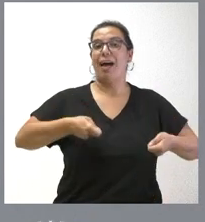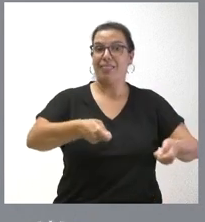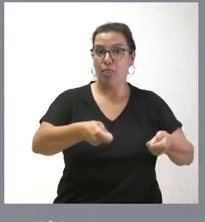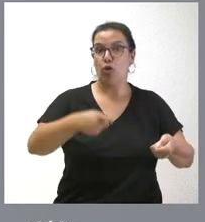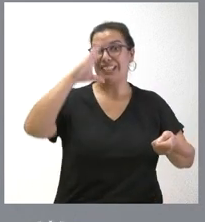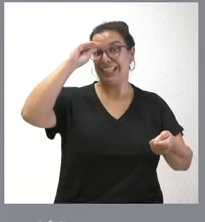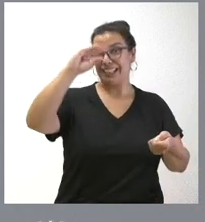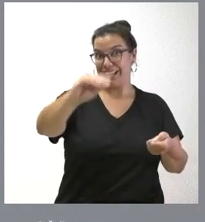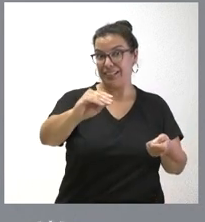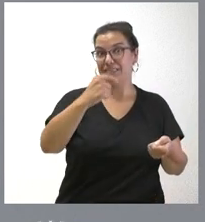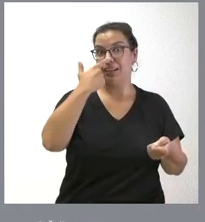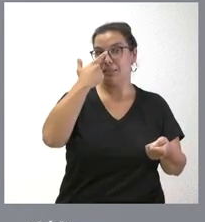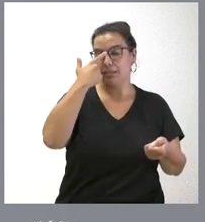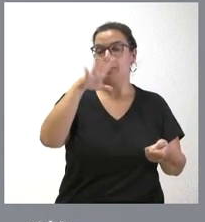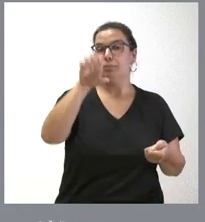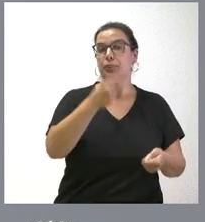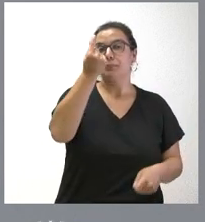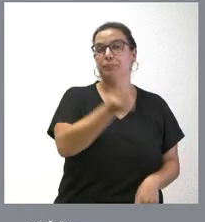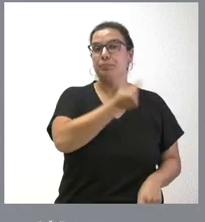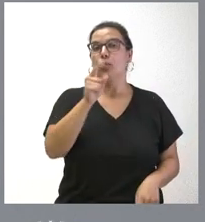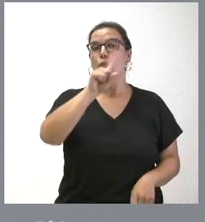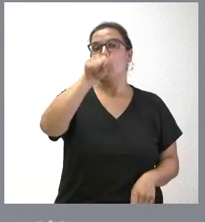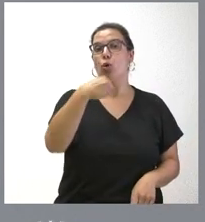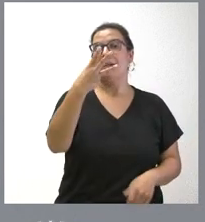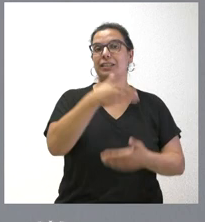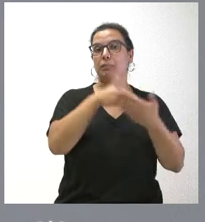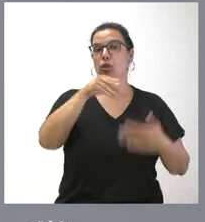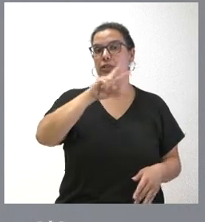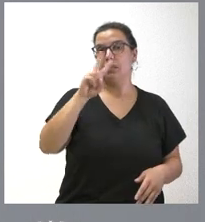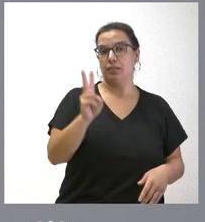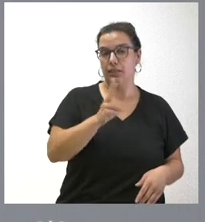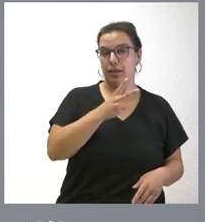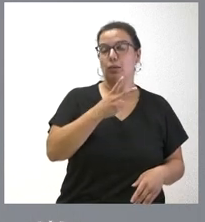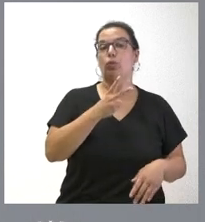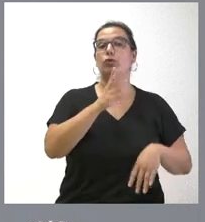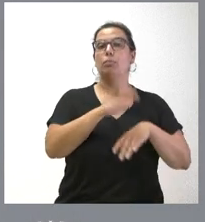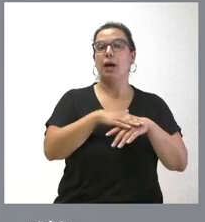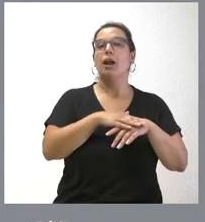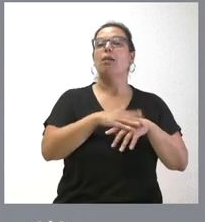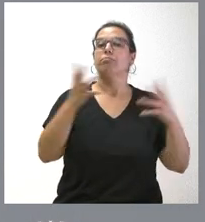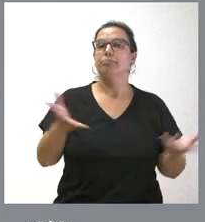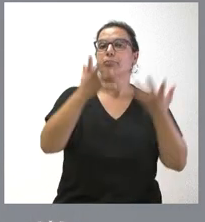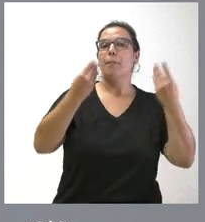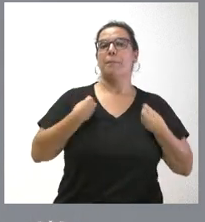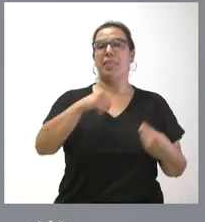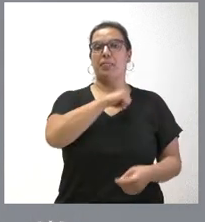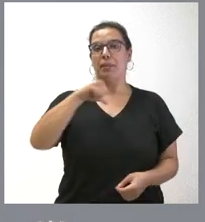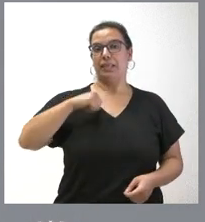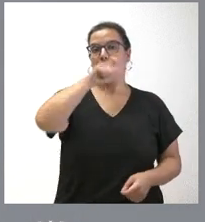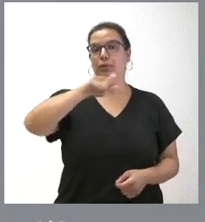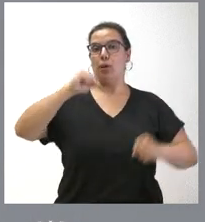inteligentes por un importe de 1,3 millones de euros para promover la vida independiente de las personas mayores